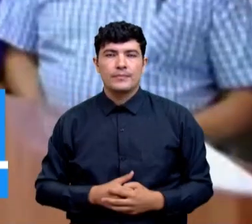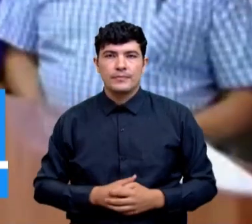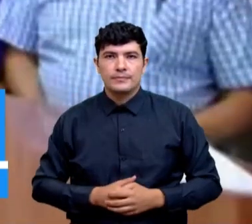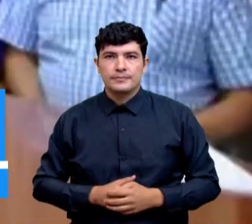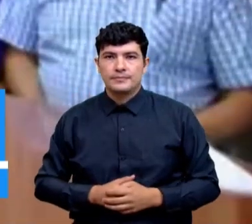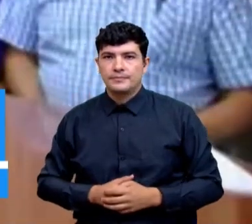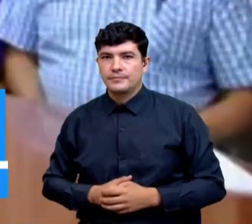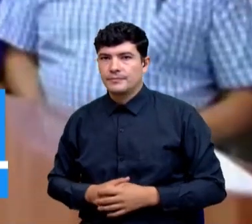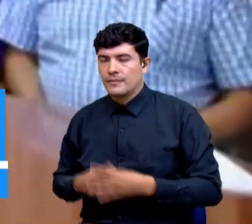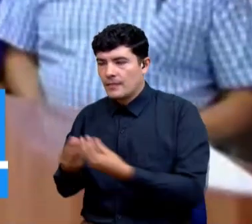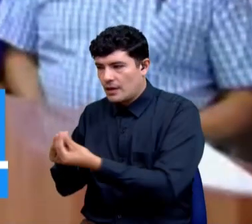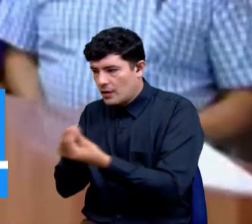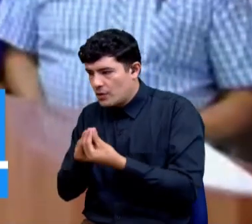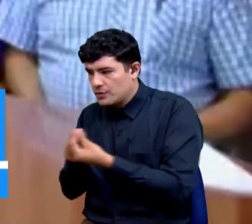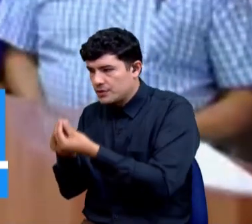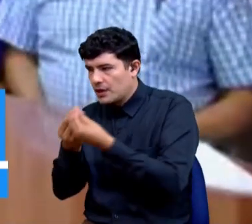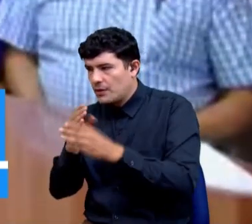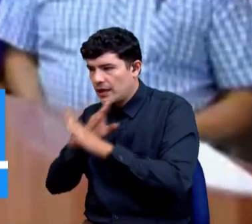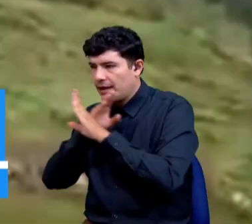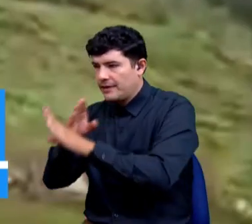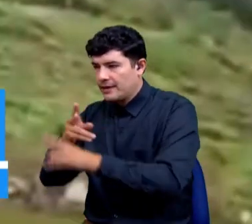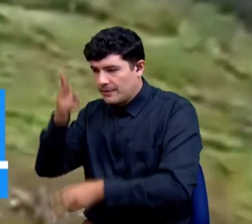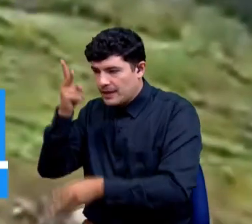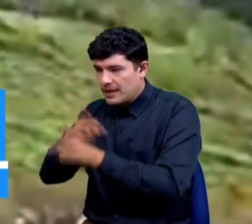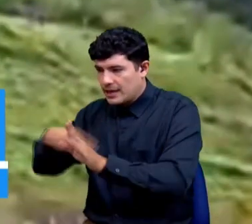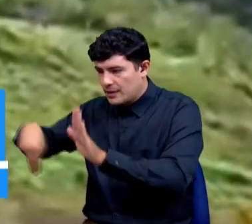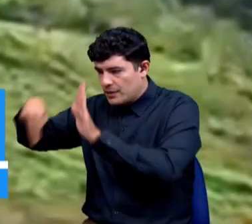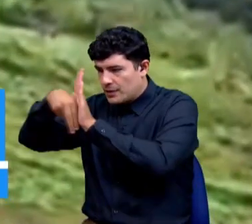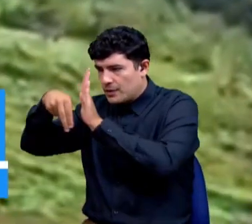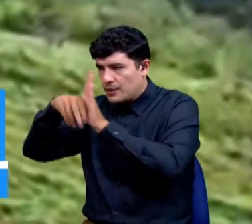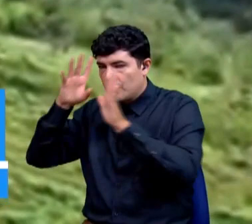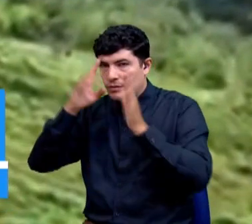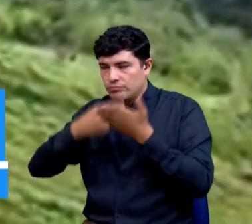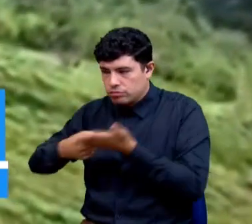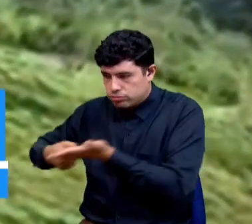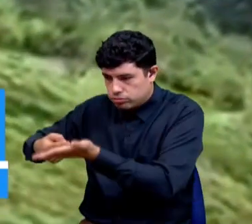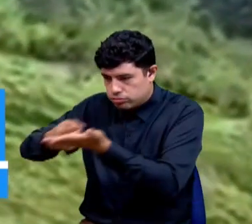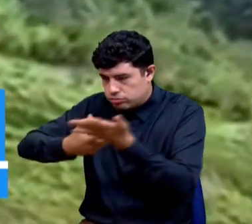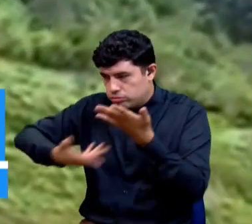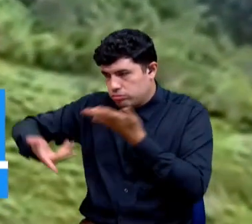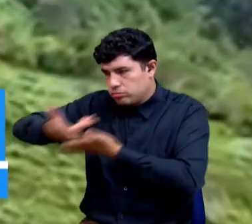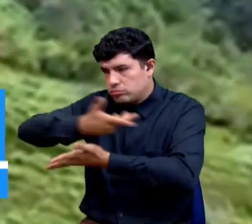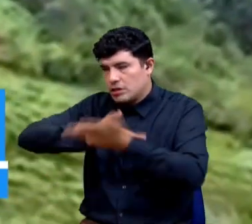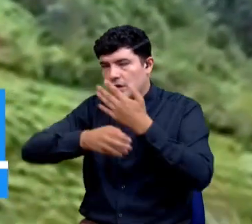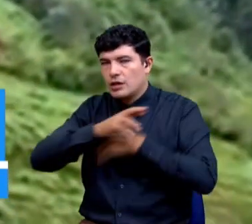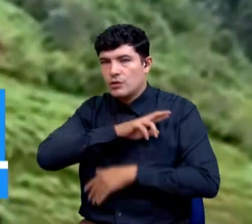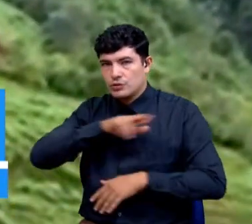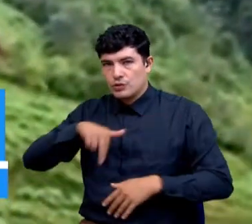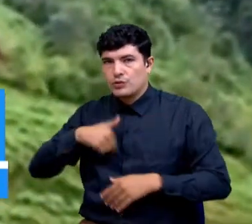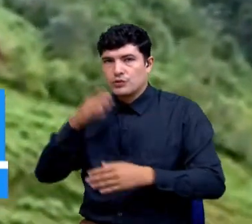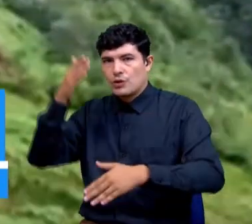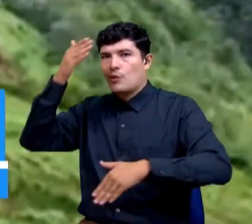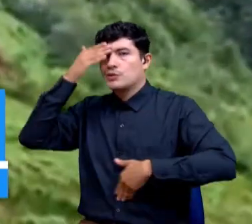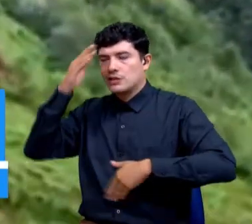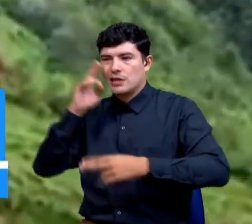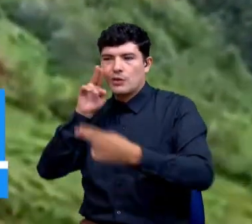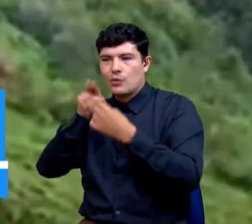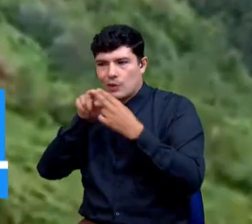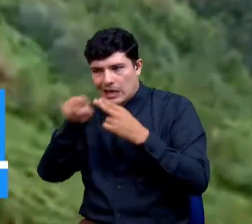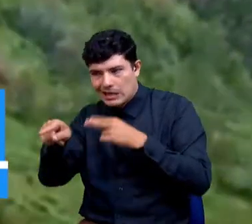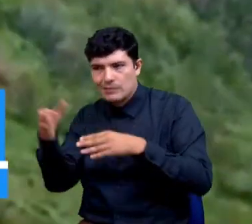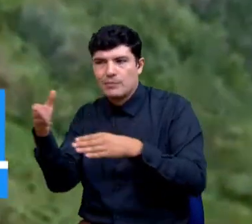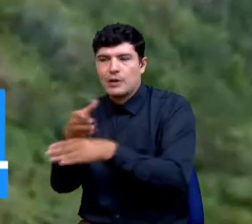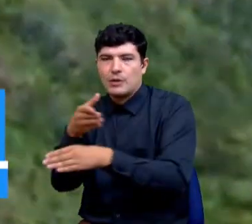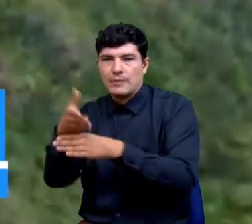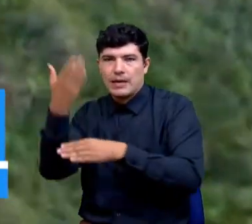En conjunto con el Consejo de Gestión de Riesgo del municipio, no somos ajenos a esta situación, somos conscientes de la problemática que se ha presentado desde